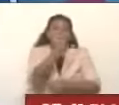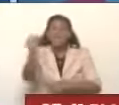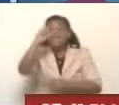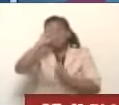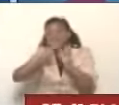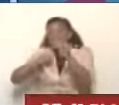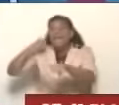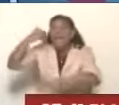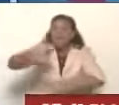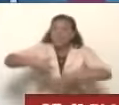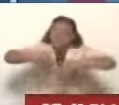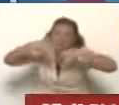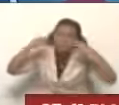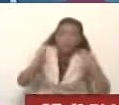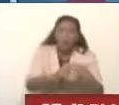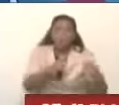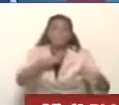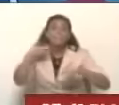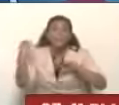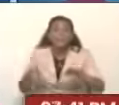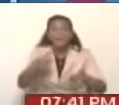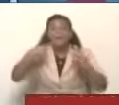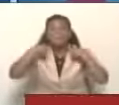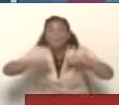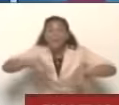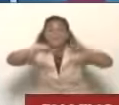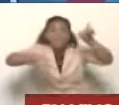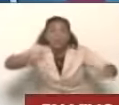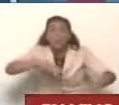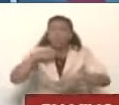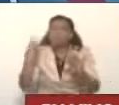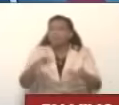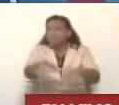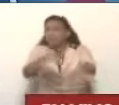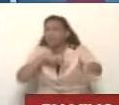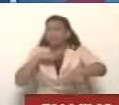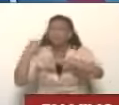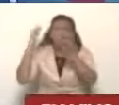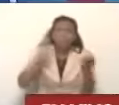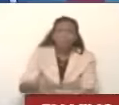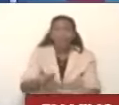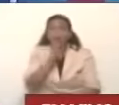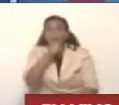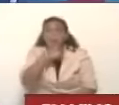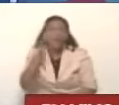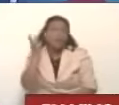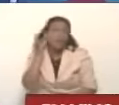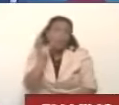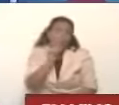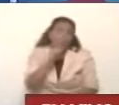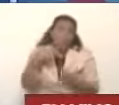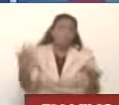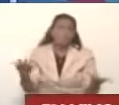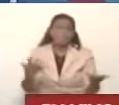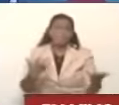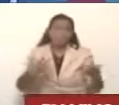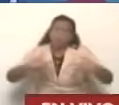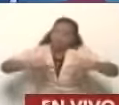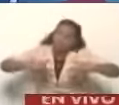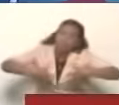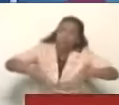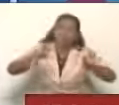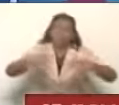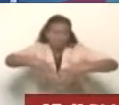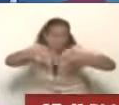años, donde perdimos la mitad de la población. Nuestros abuelos y nuestras abuelas largaron su